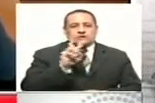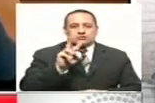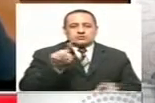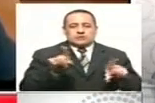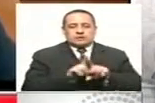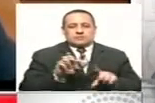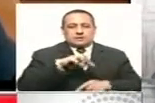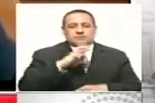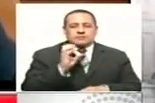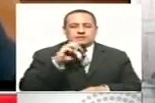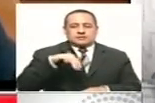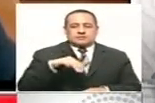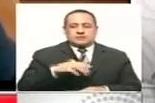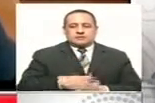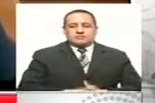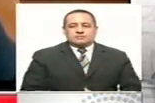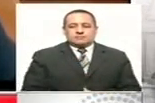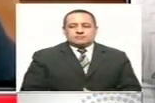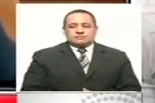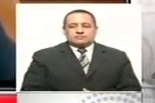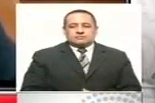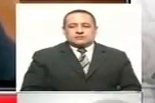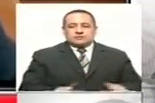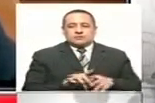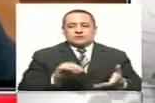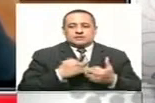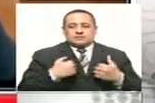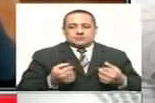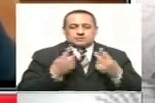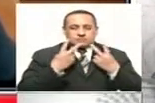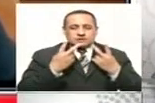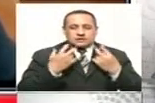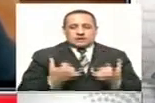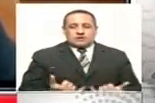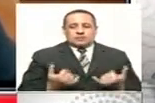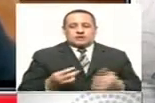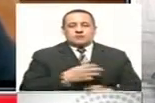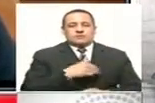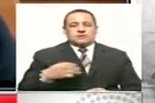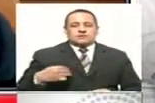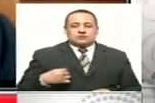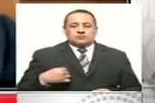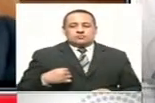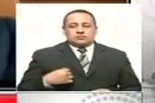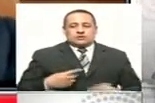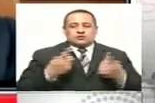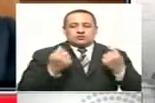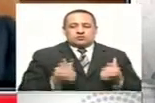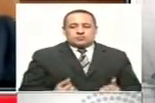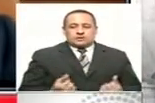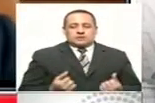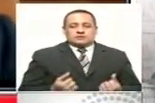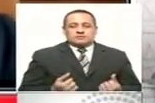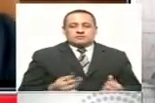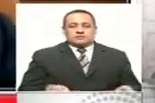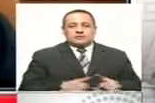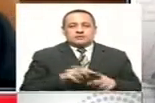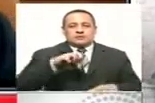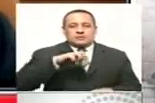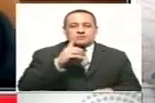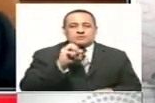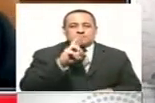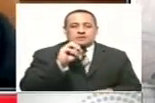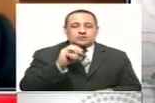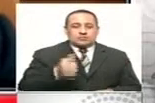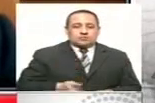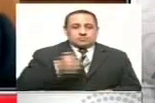la PCM, ¿no? También hemos escuchado al ministro de Economía, Pedro